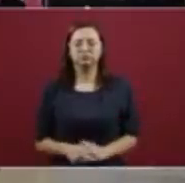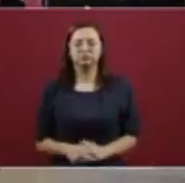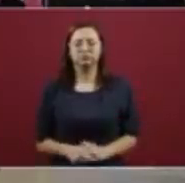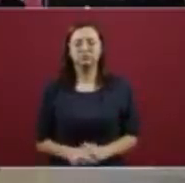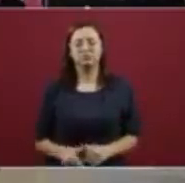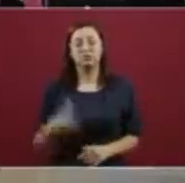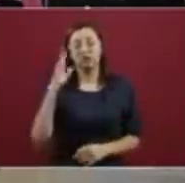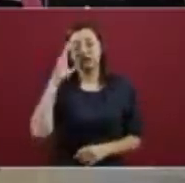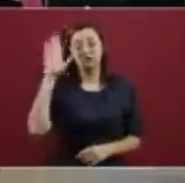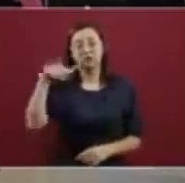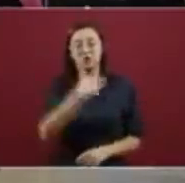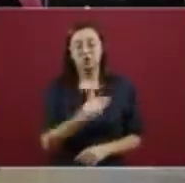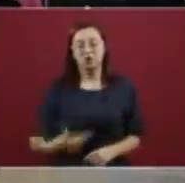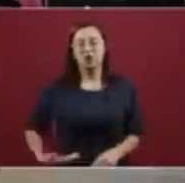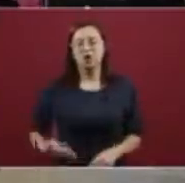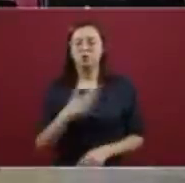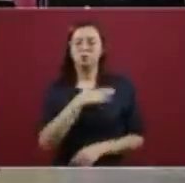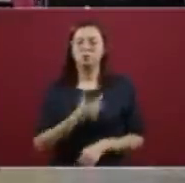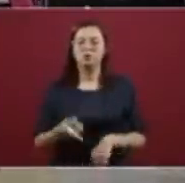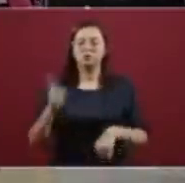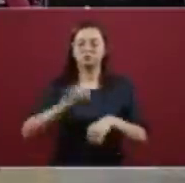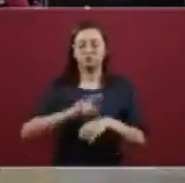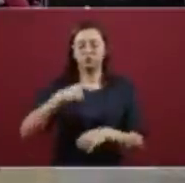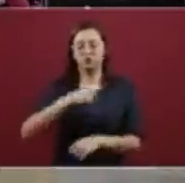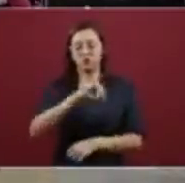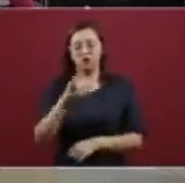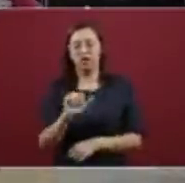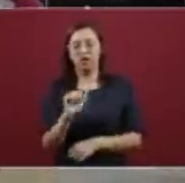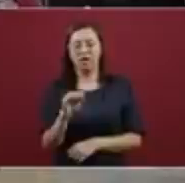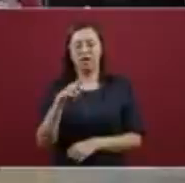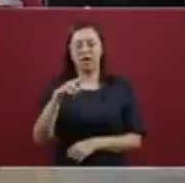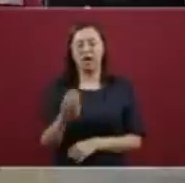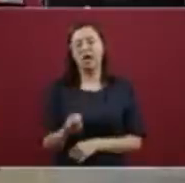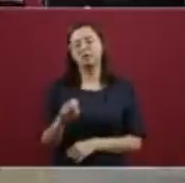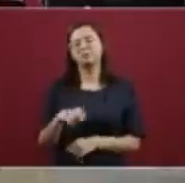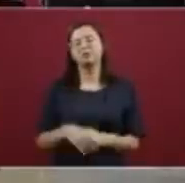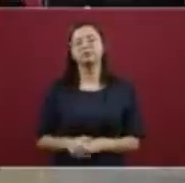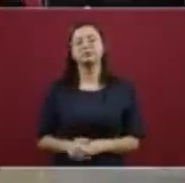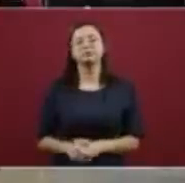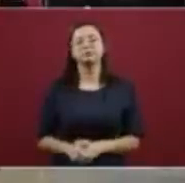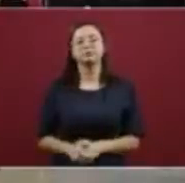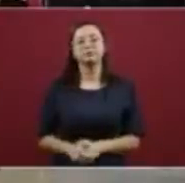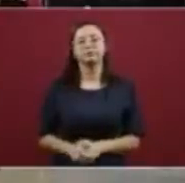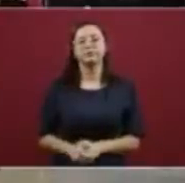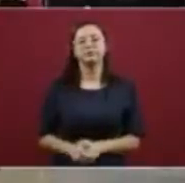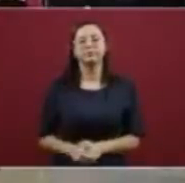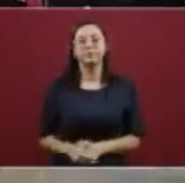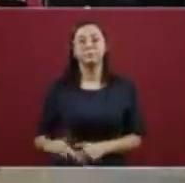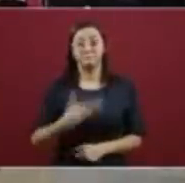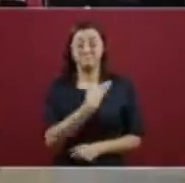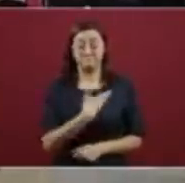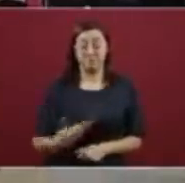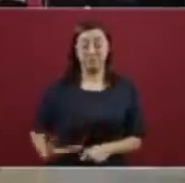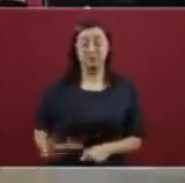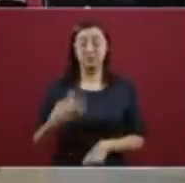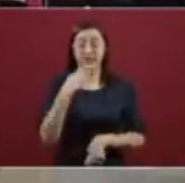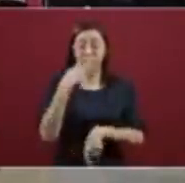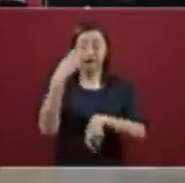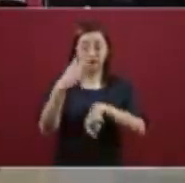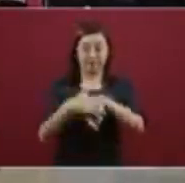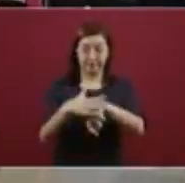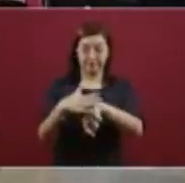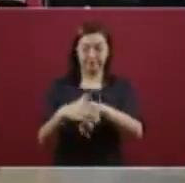Señor presidente, buenos días. Jaime Hernández, del periódico digital Bajo Palabra. Señor presidente, así como ha dado a